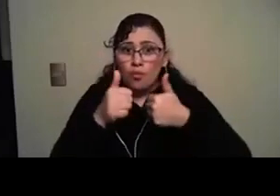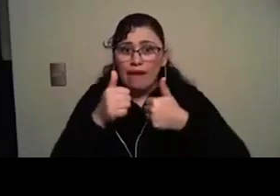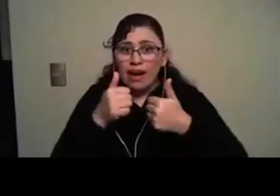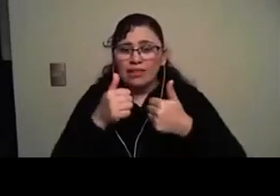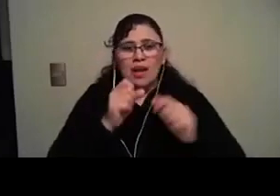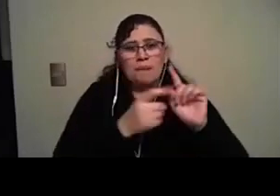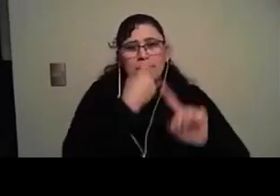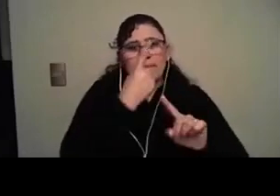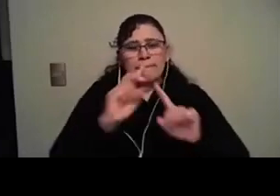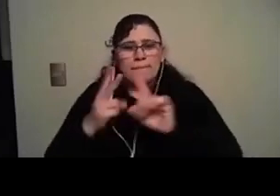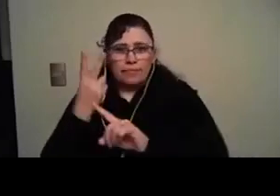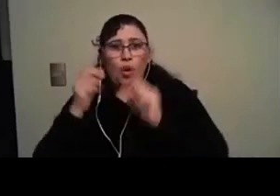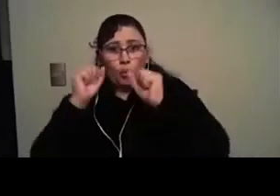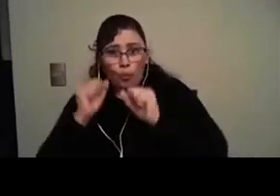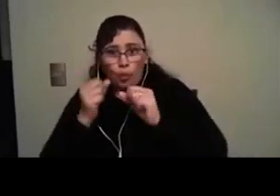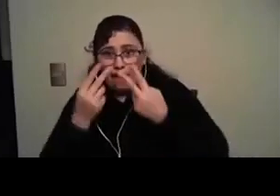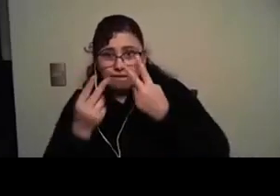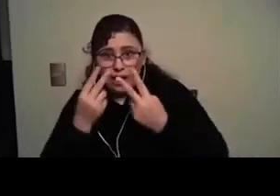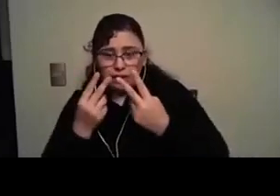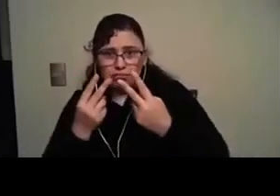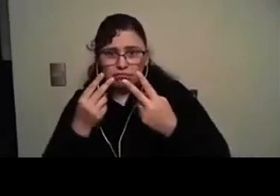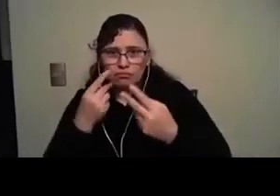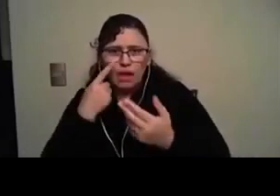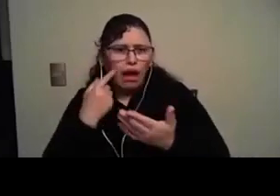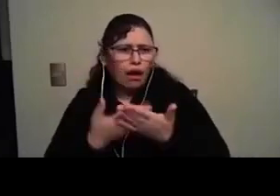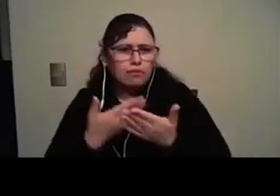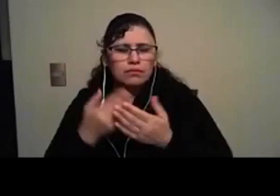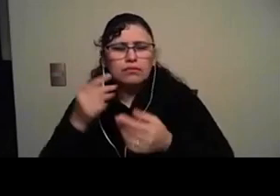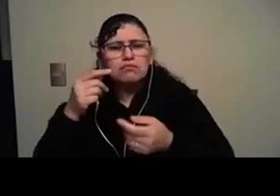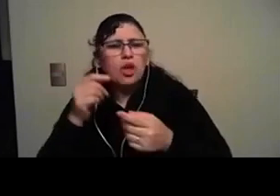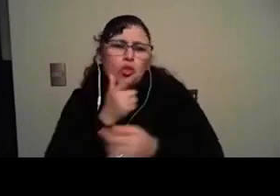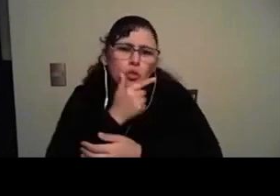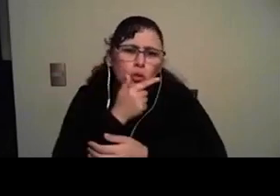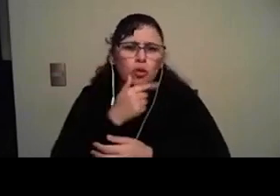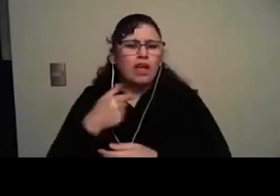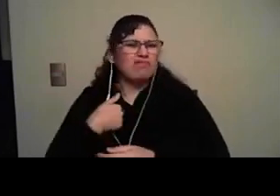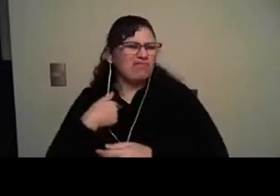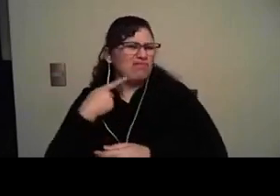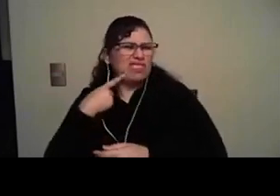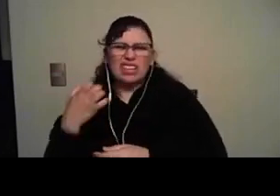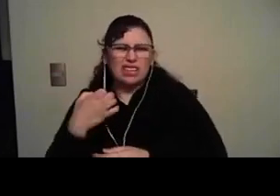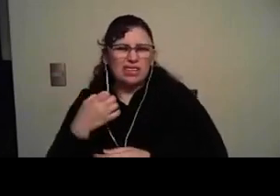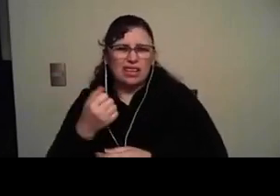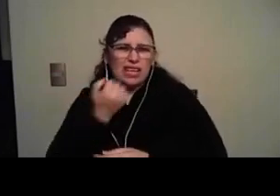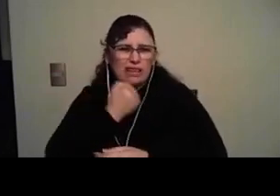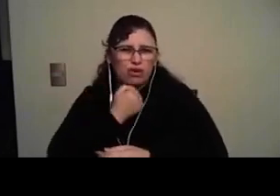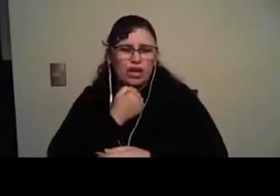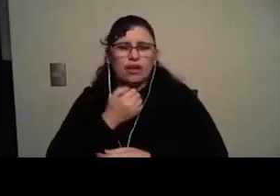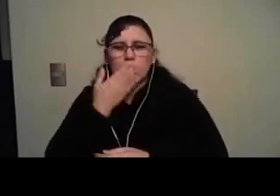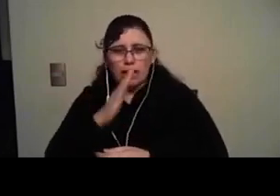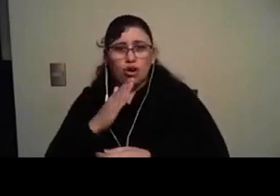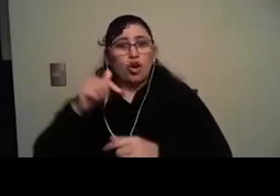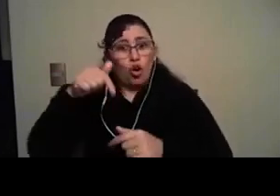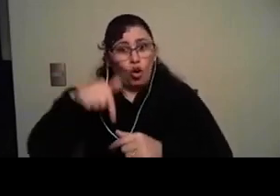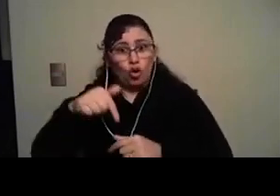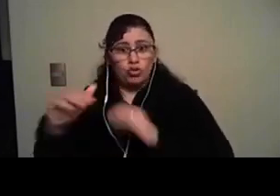la primera como la segunda. Si alguien quisiera revisar su prueba, tiene alguna duda, quiere ver en qué se equivocó, por favor que me escriba un correo en lo que queda